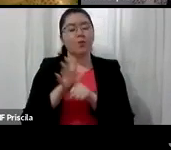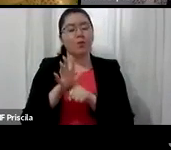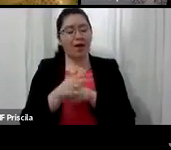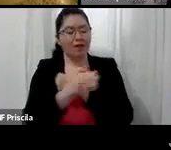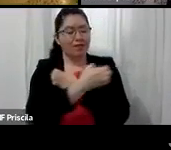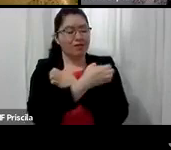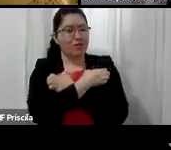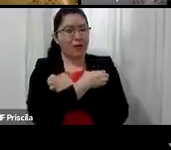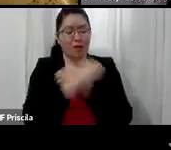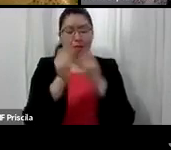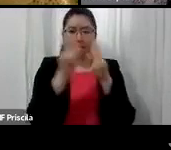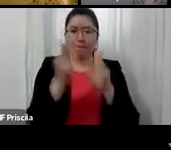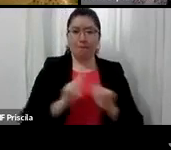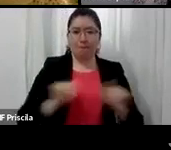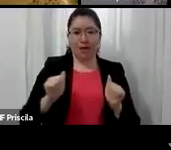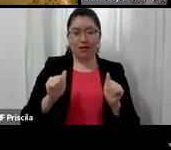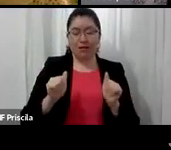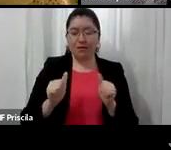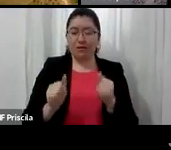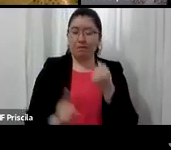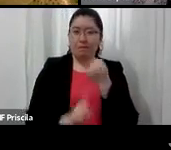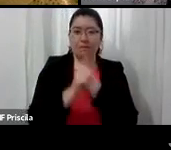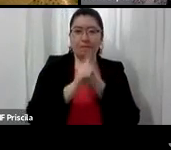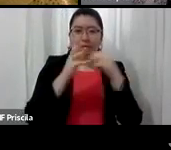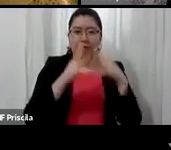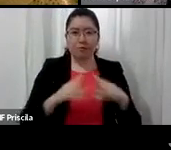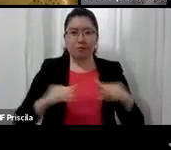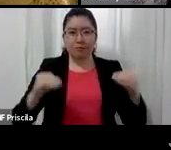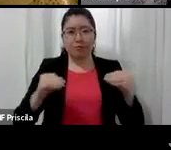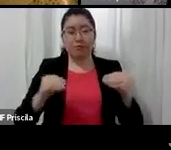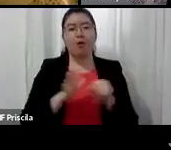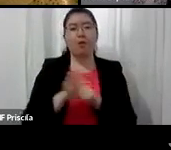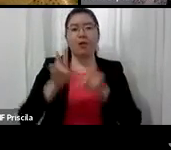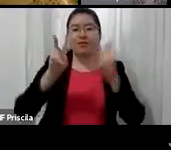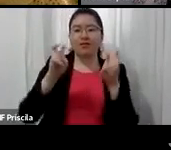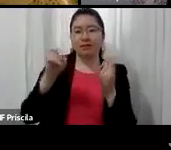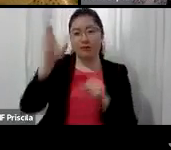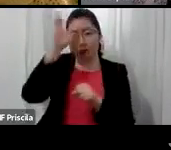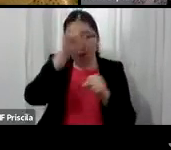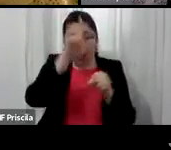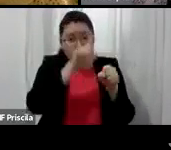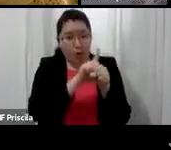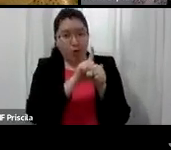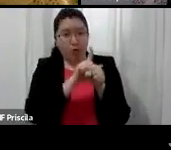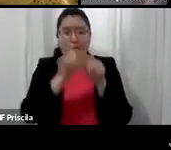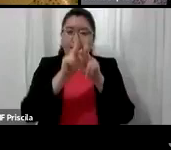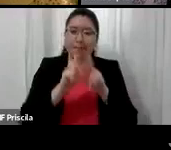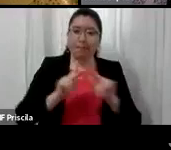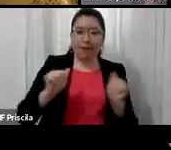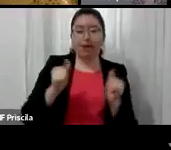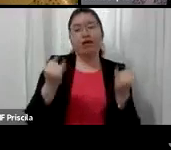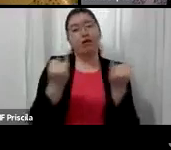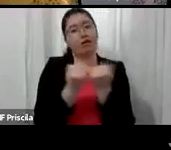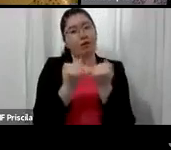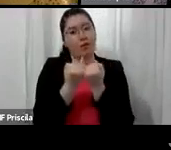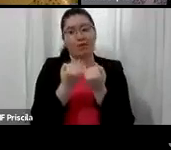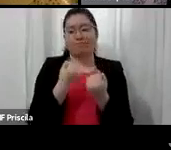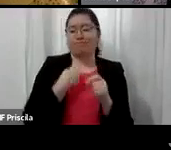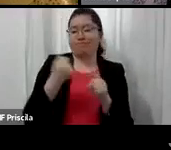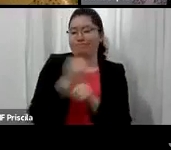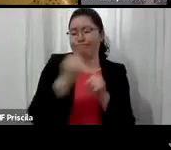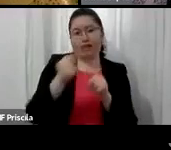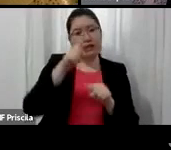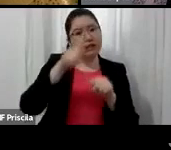del Seminario Virtual, Cultura y Educación para la Paz y No Violencia en la Ciudad de México. Esta sesión tiene como